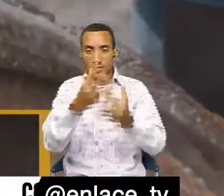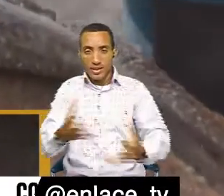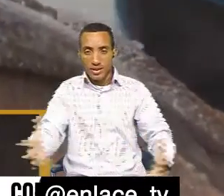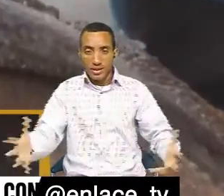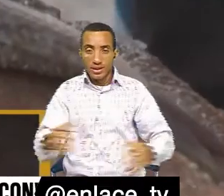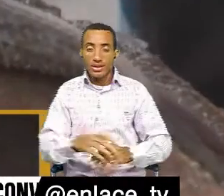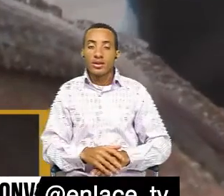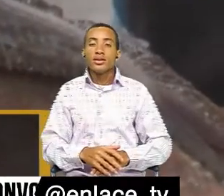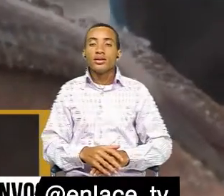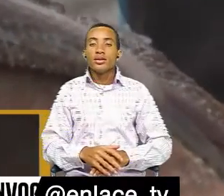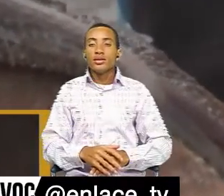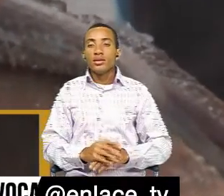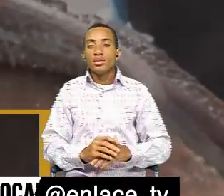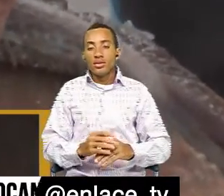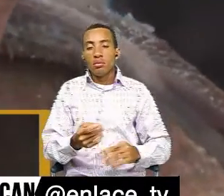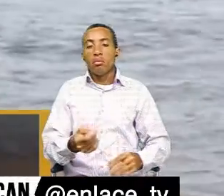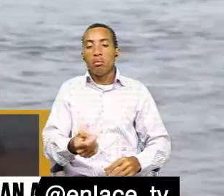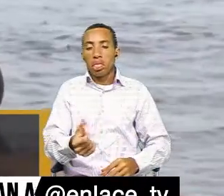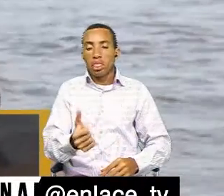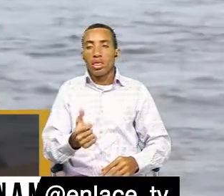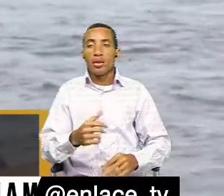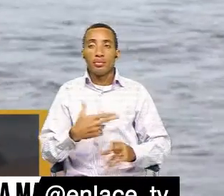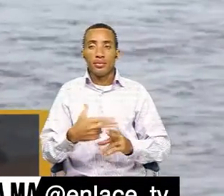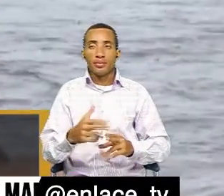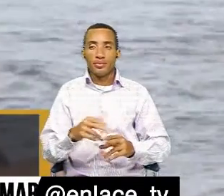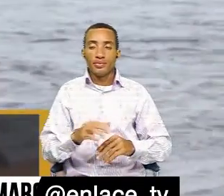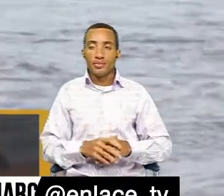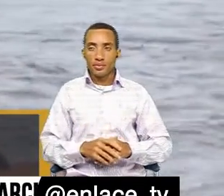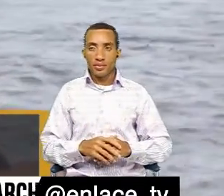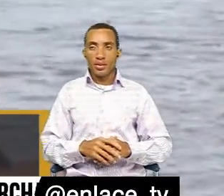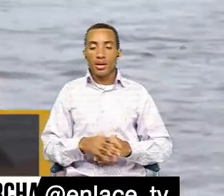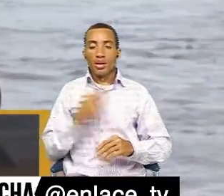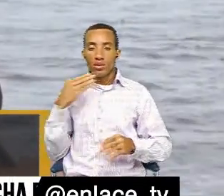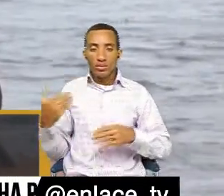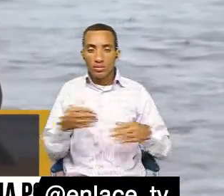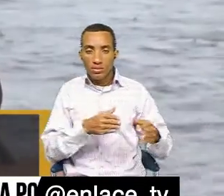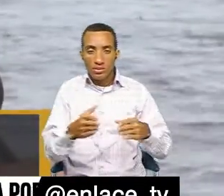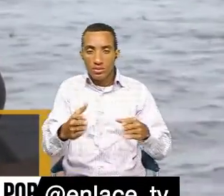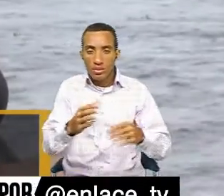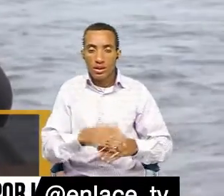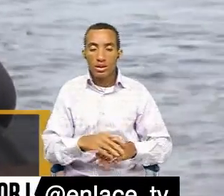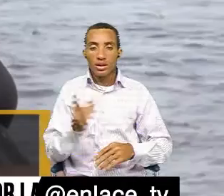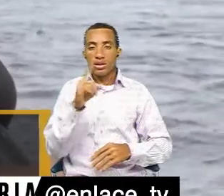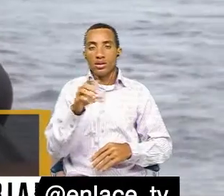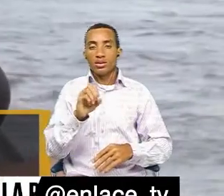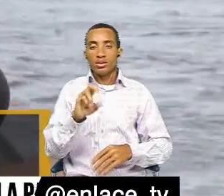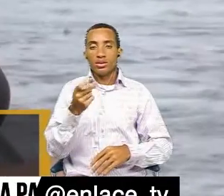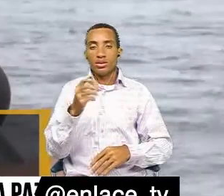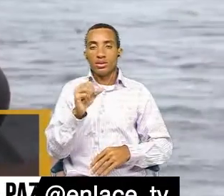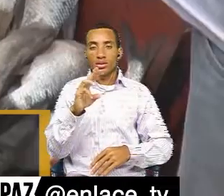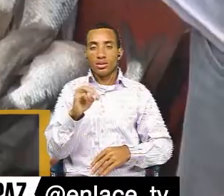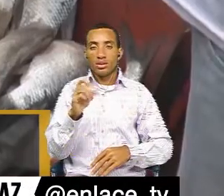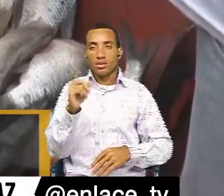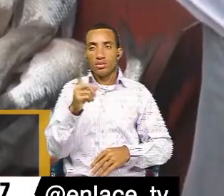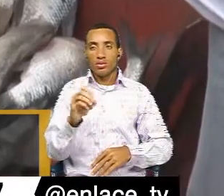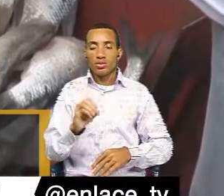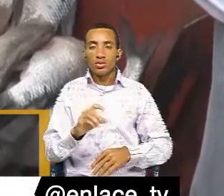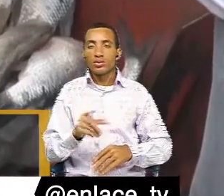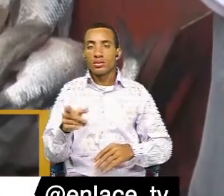es momentánea. Sí, por el día de hoy que el río creció, entonces se brotó un pescadito en Cénega de Chucurí y el Sogamoso, entonces hay un pescadito que se está yendo barato, se está